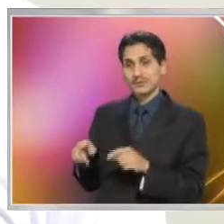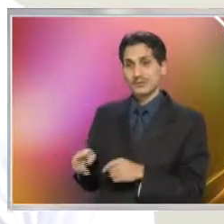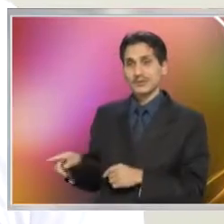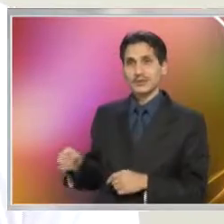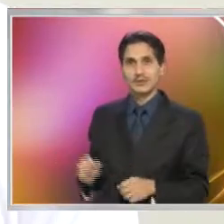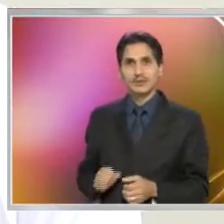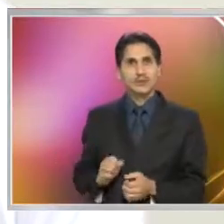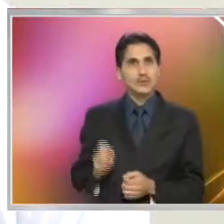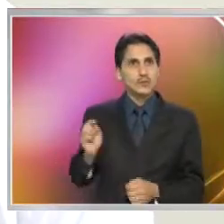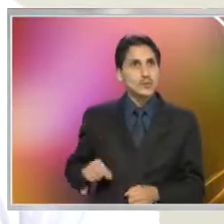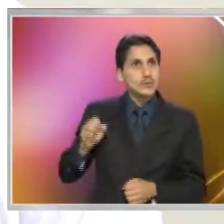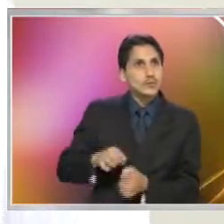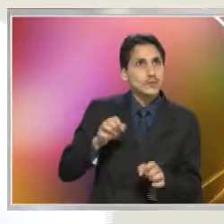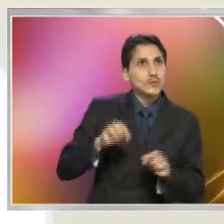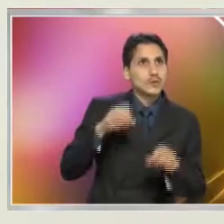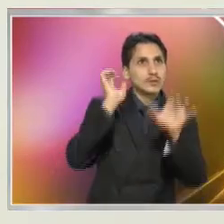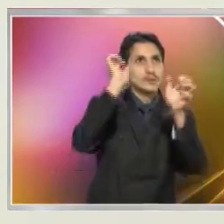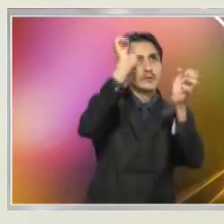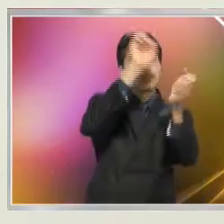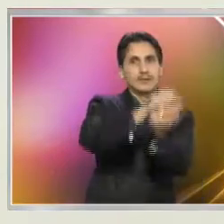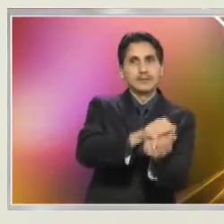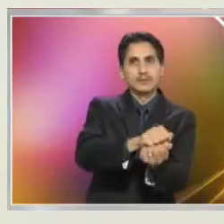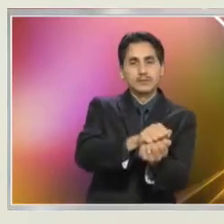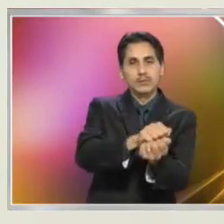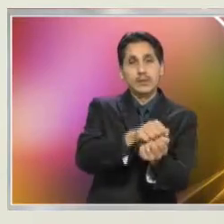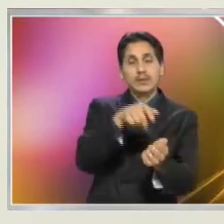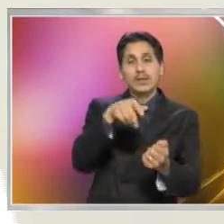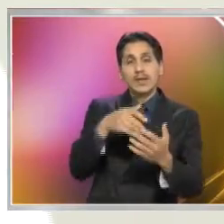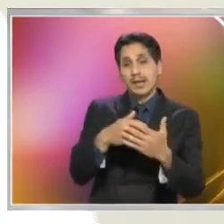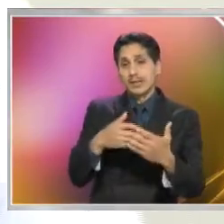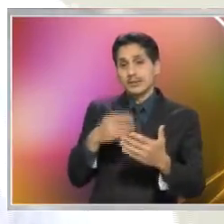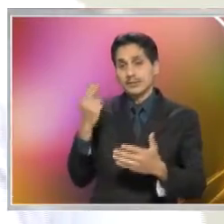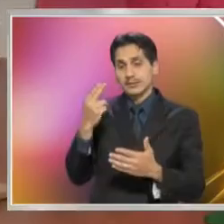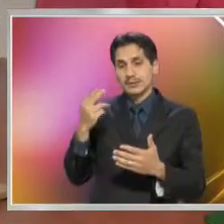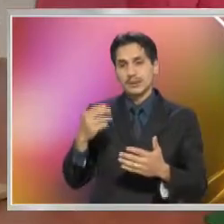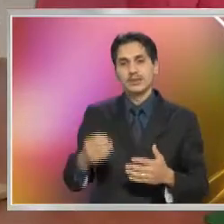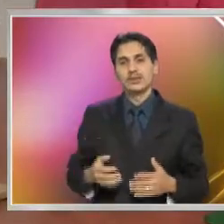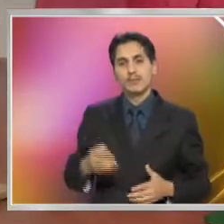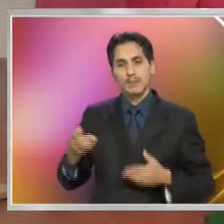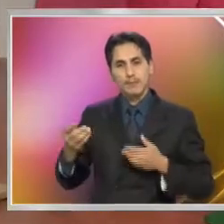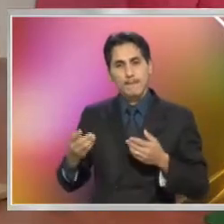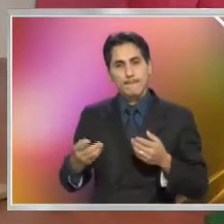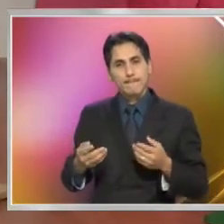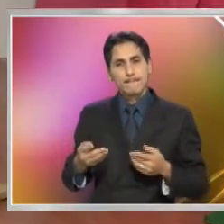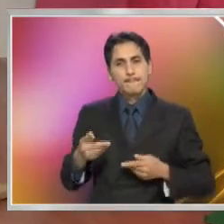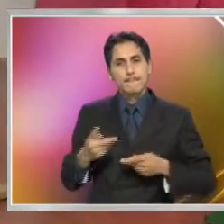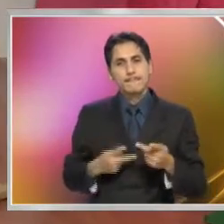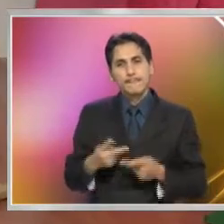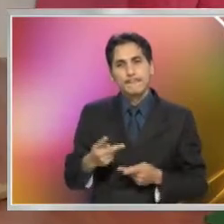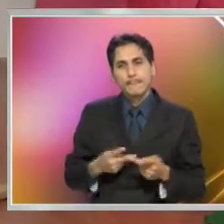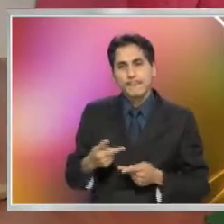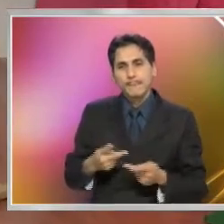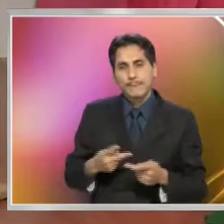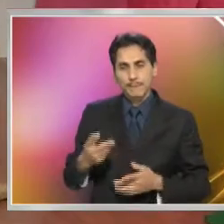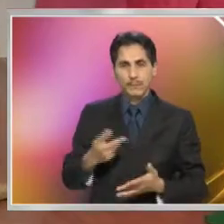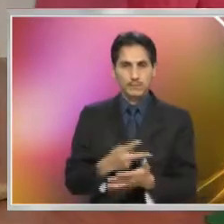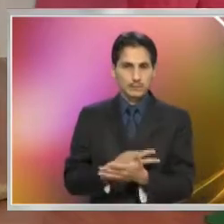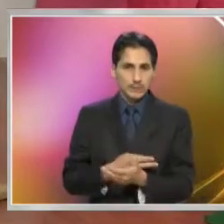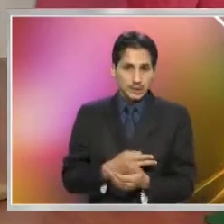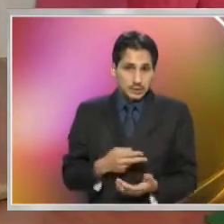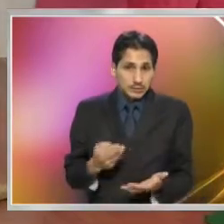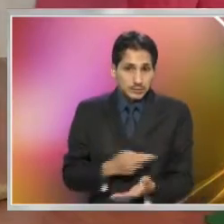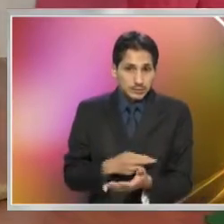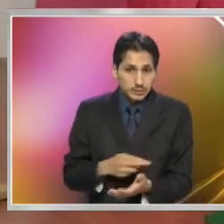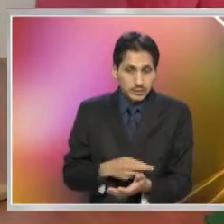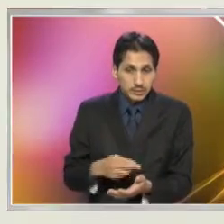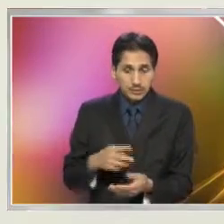un mal tirador, tu perro va a ser un mal atrapador. Claro, Ok. depende Entonces, de ambos. Tienes que tirar muy bien, muy derecho, con mucha técnica para que el perro